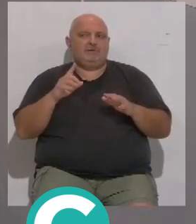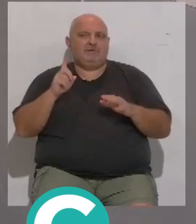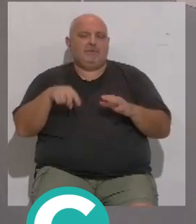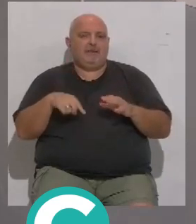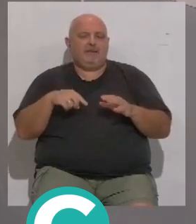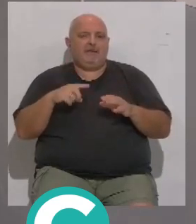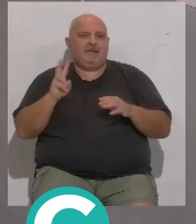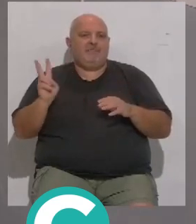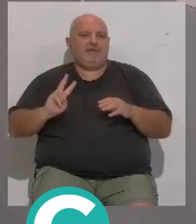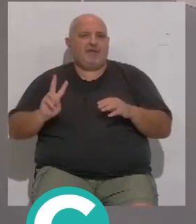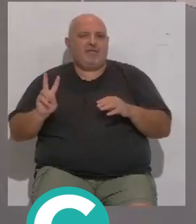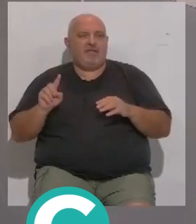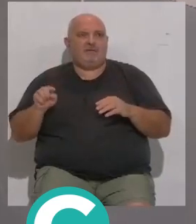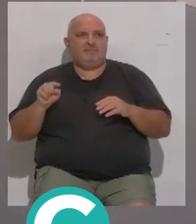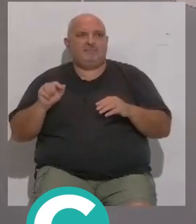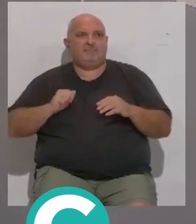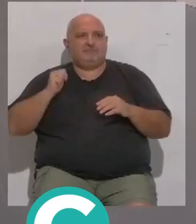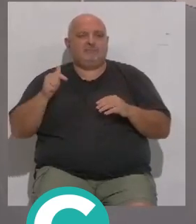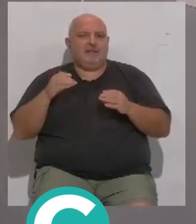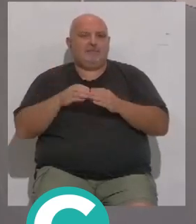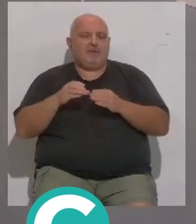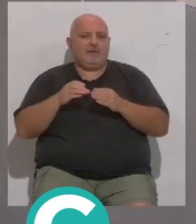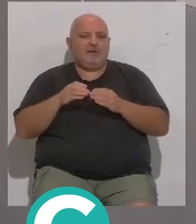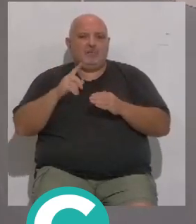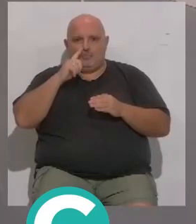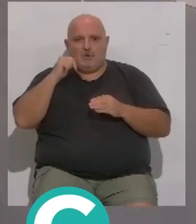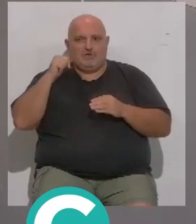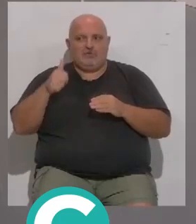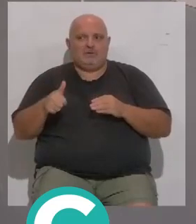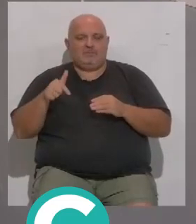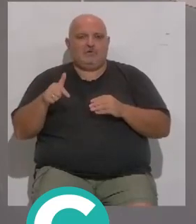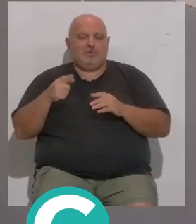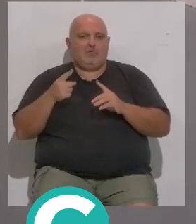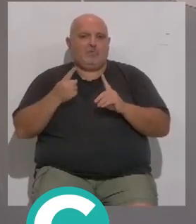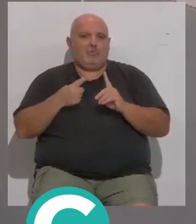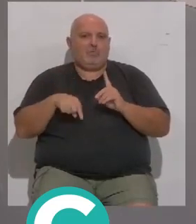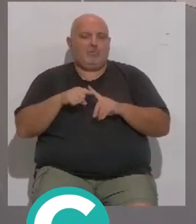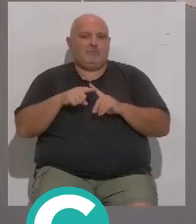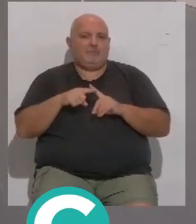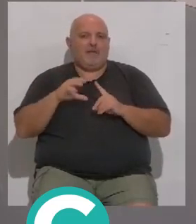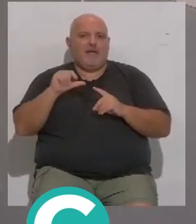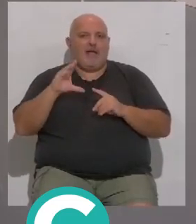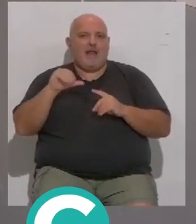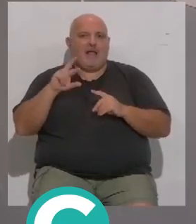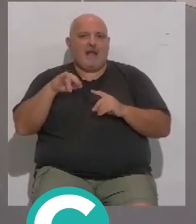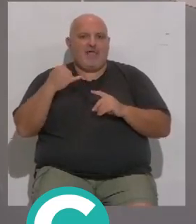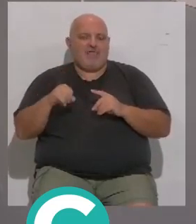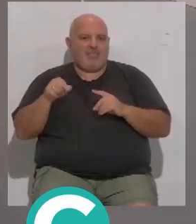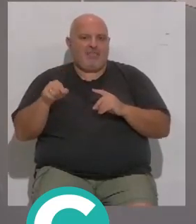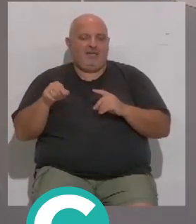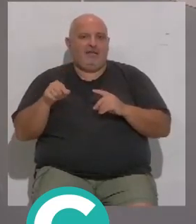también en Valladolid, en lo que fue su equipo durante muchos años, volvía Rubén Alcaraz, y yo creo